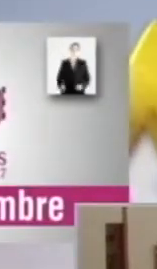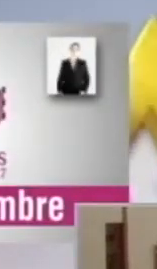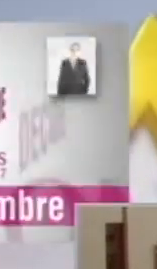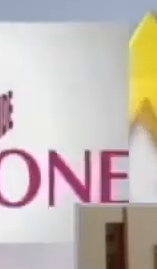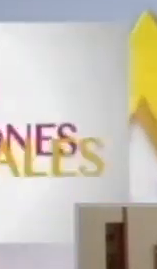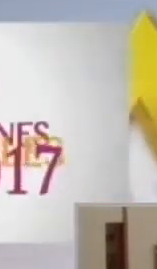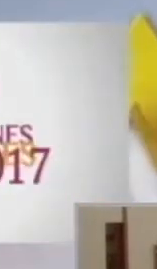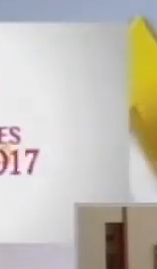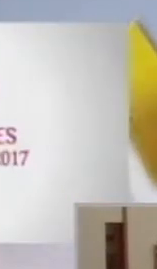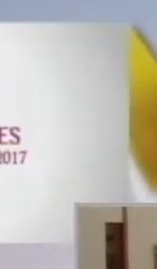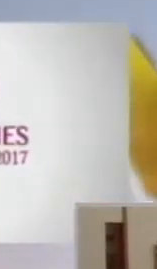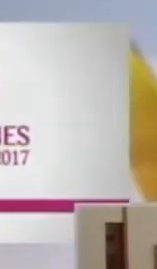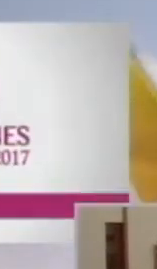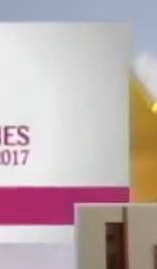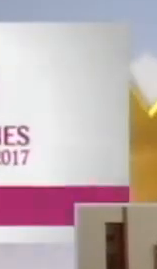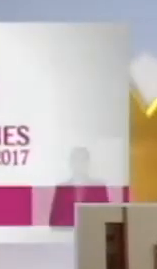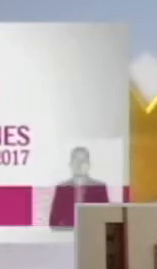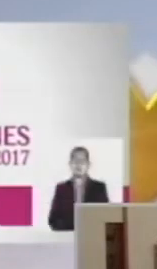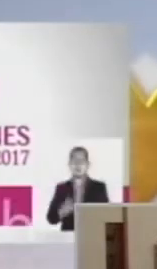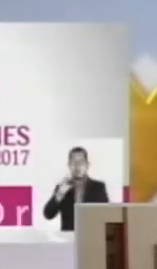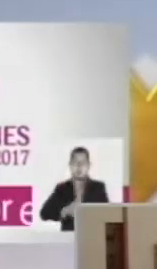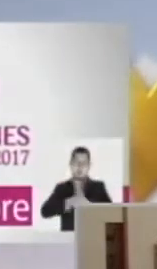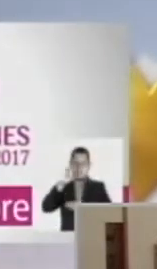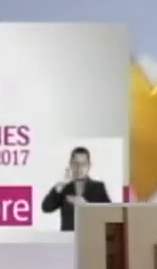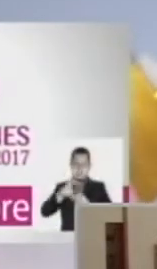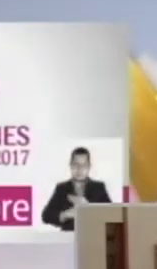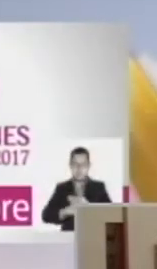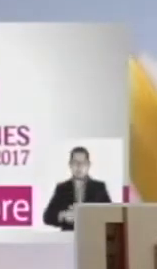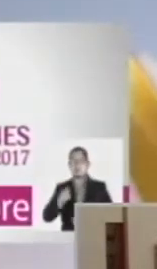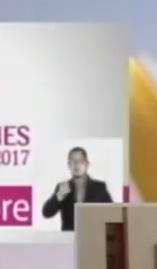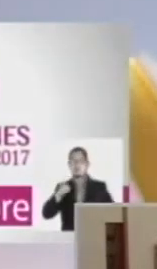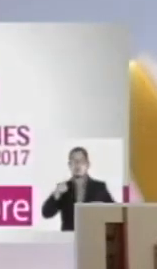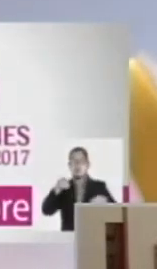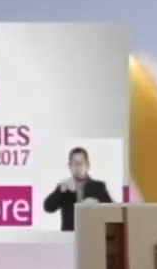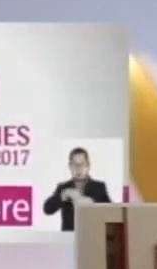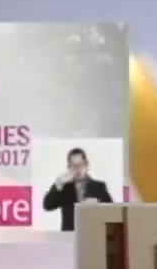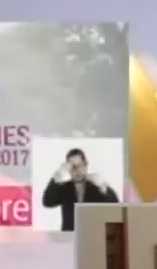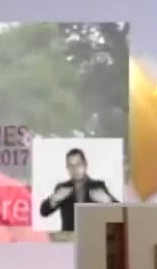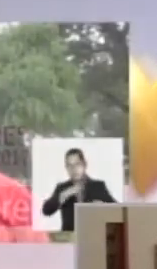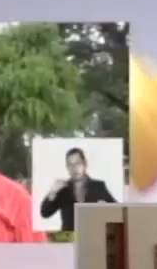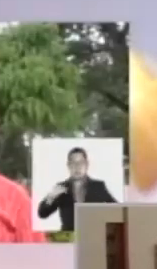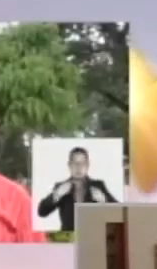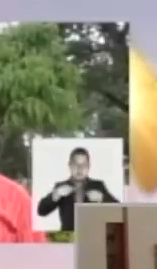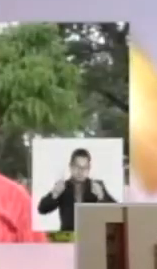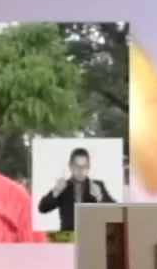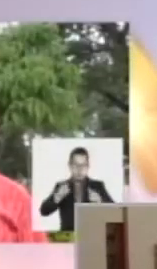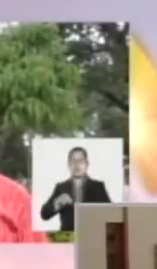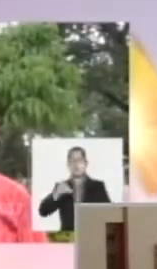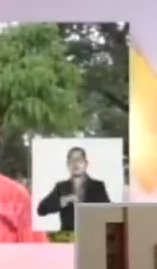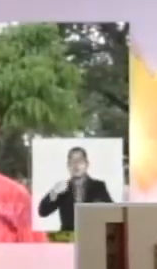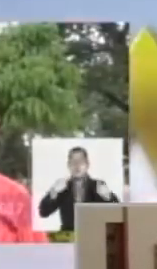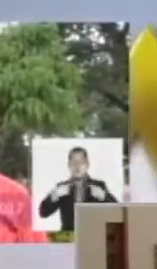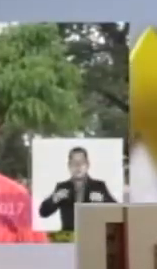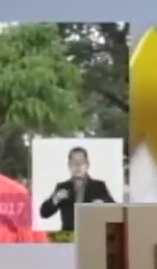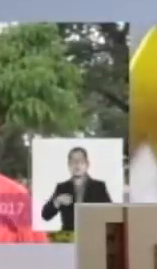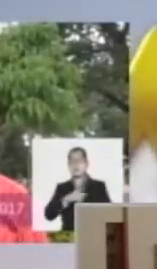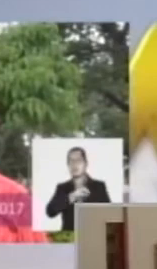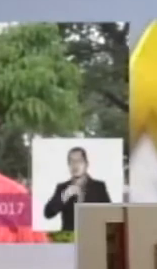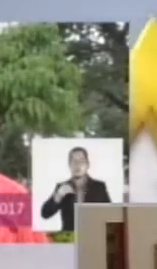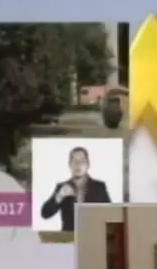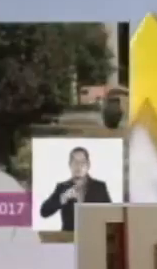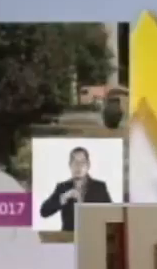Entonces, este es un tema muy profundo, muy serio, que no tiene que ver con